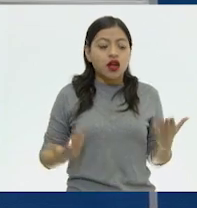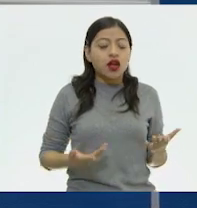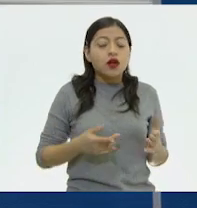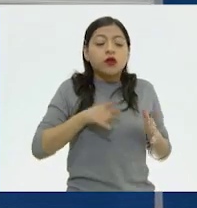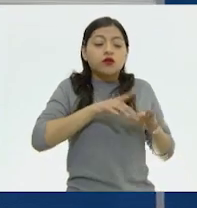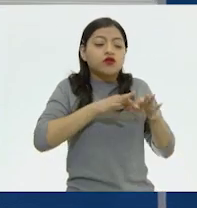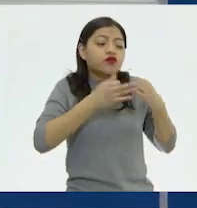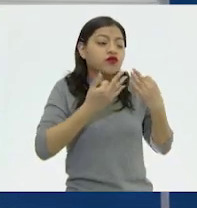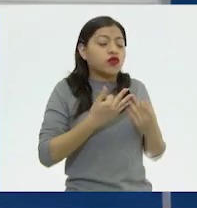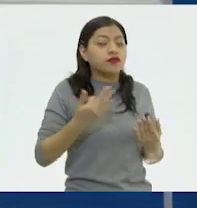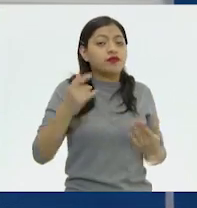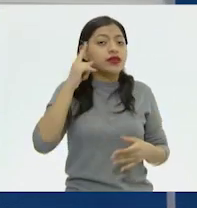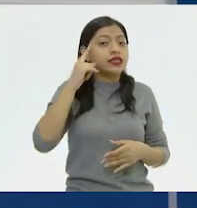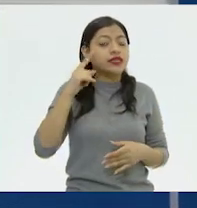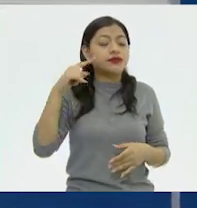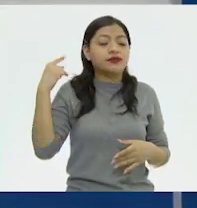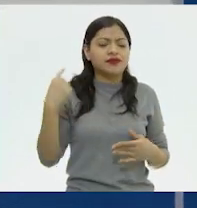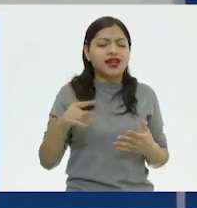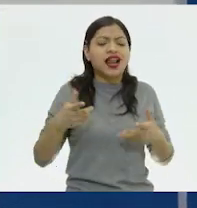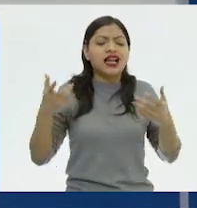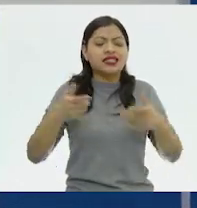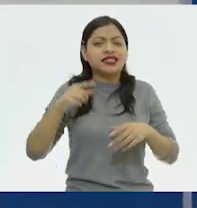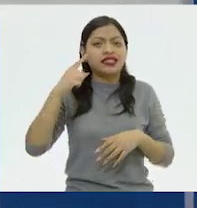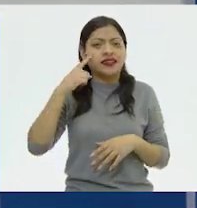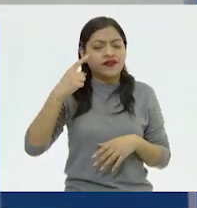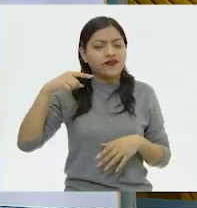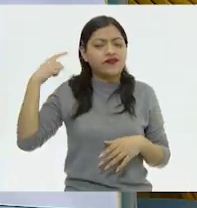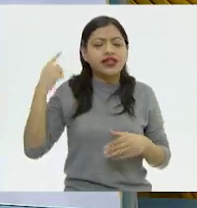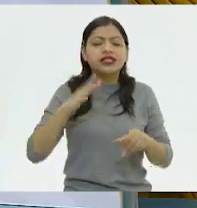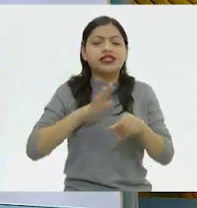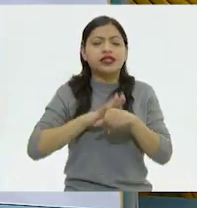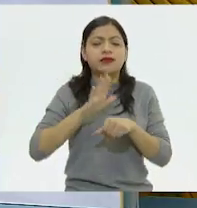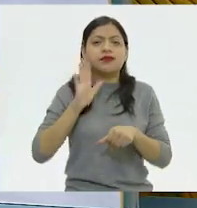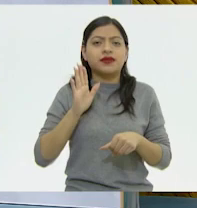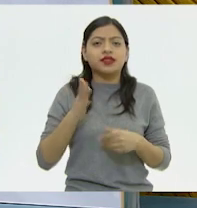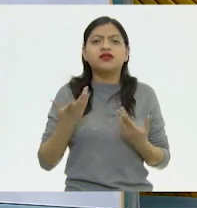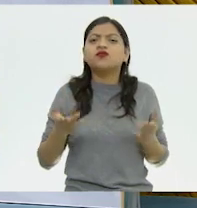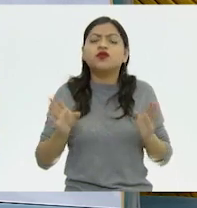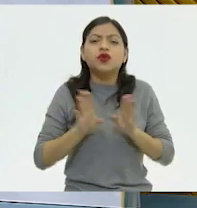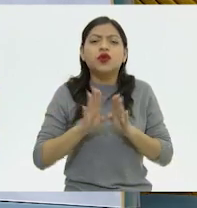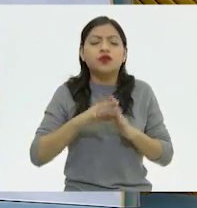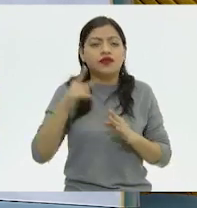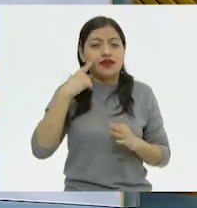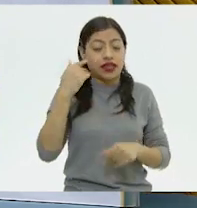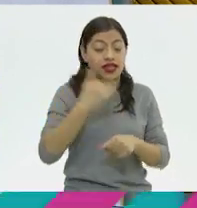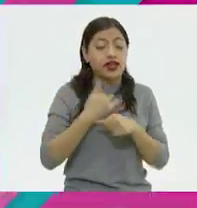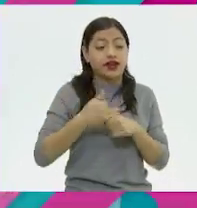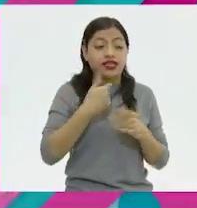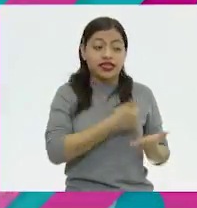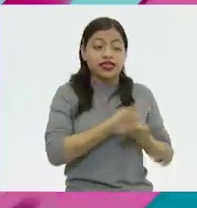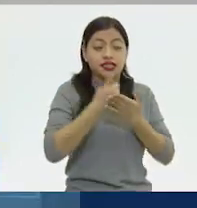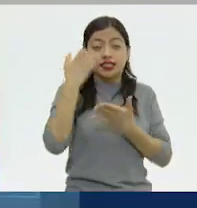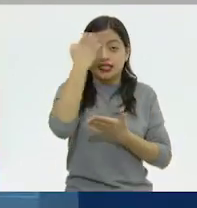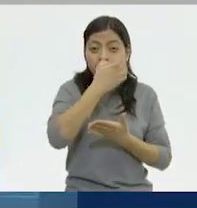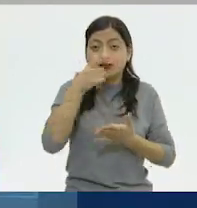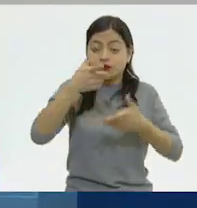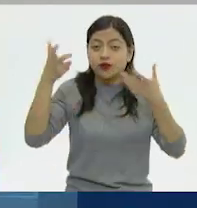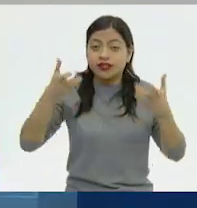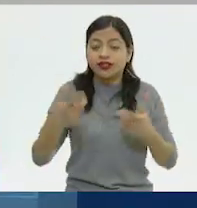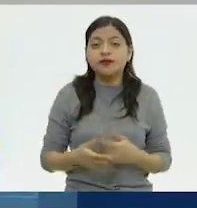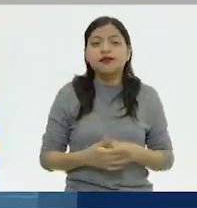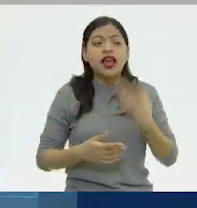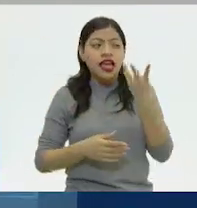mucha atención porque son las estrategias que te van a ayudar a lo largo de toda tu vida para la resolución de los exámenes.